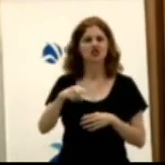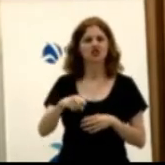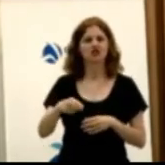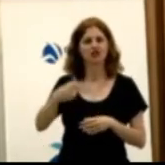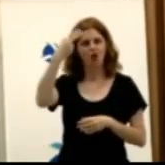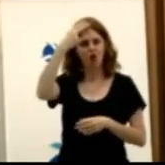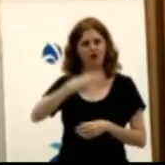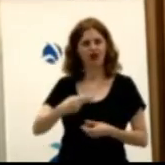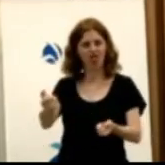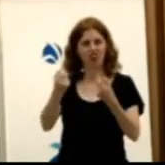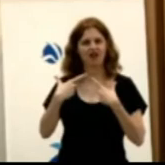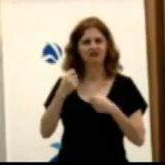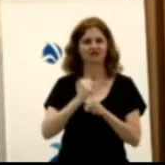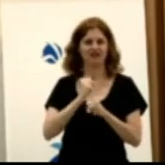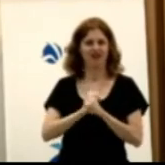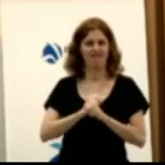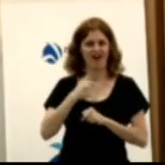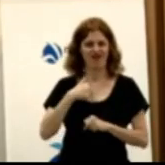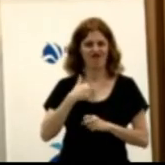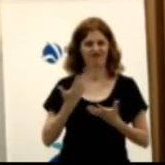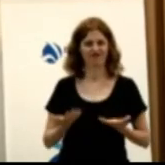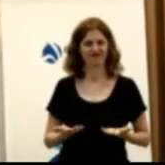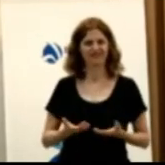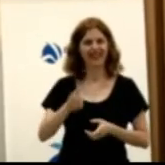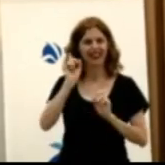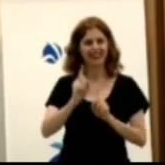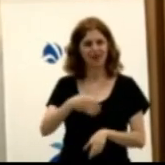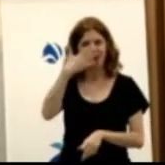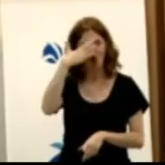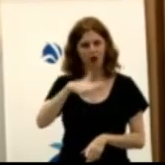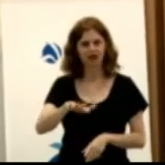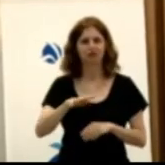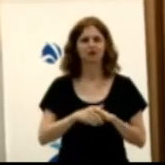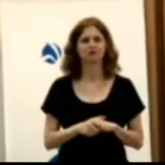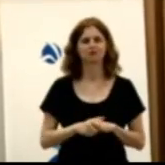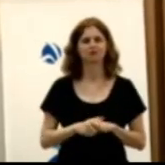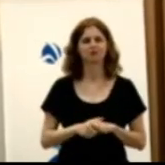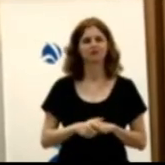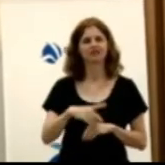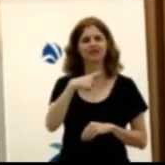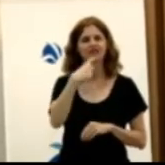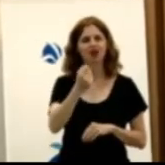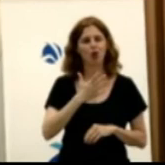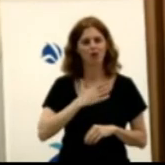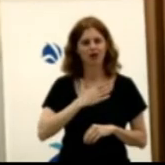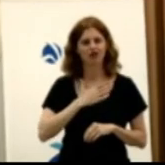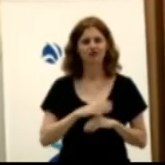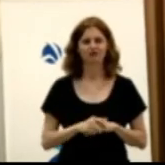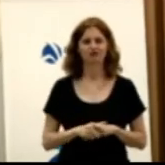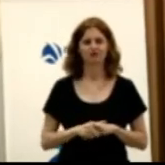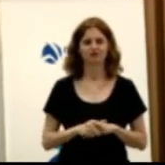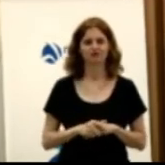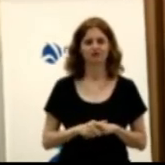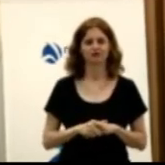con esta tarea. Y por último, a mis hijos,